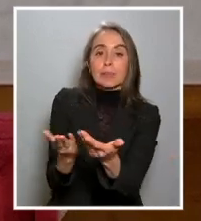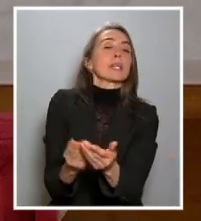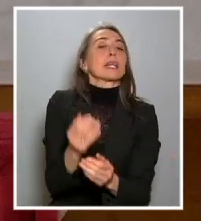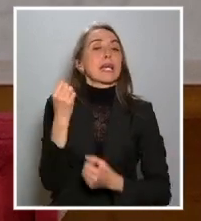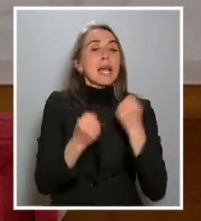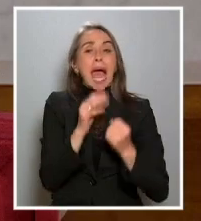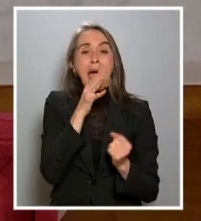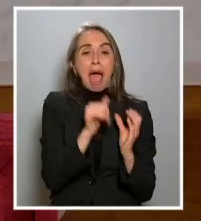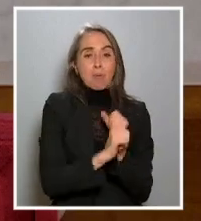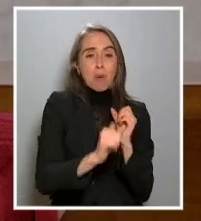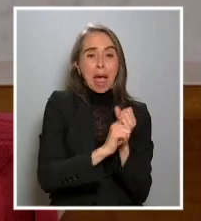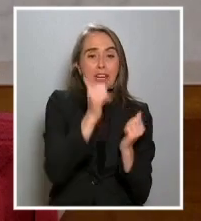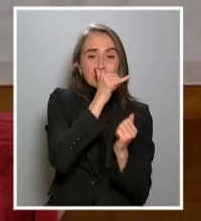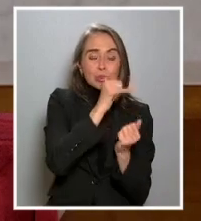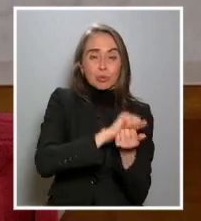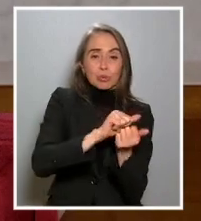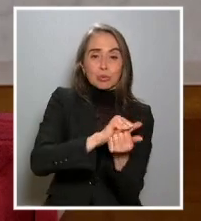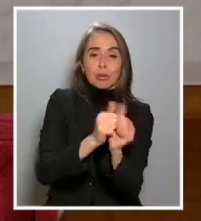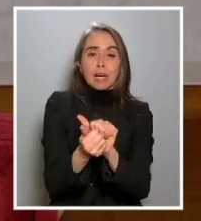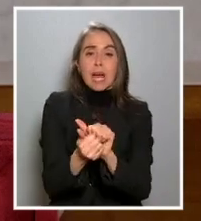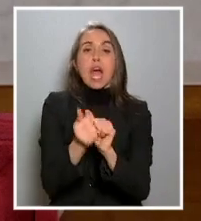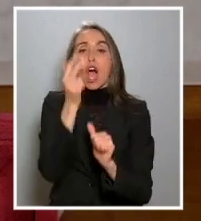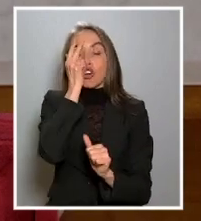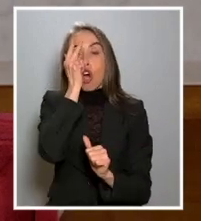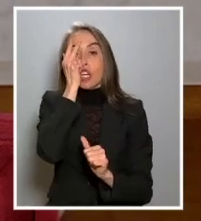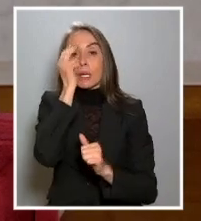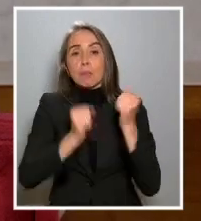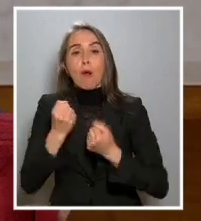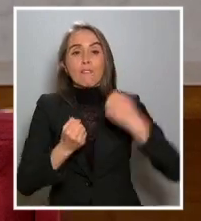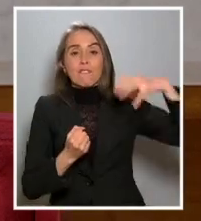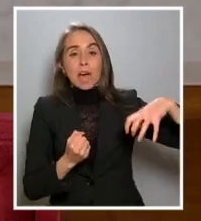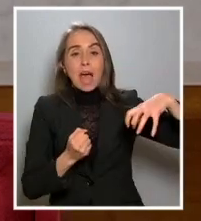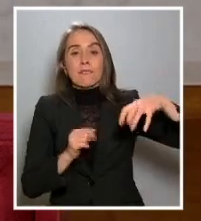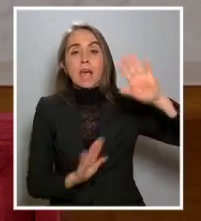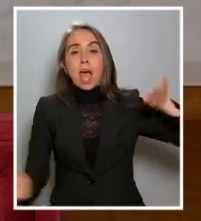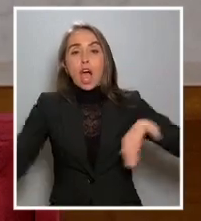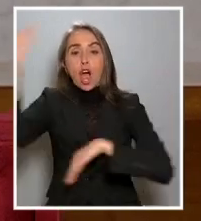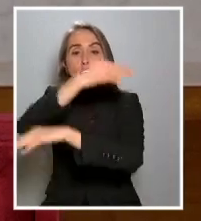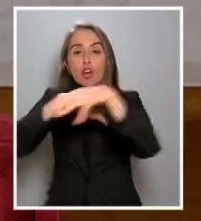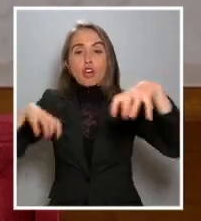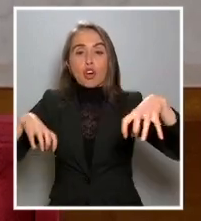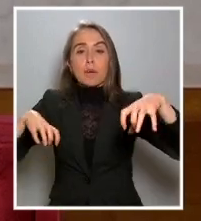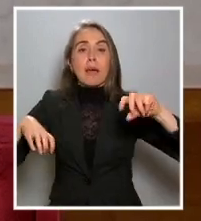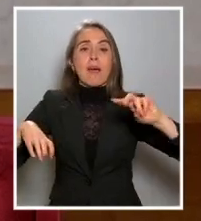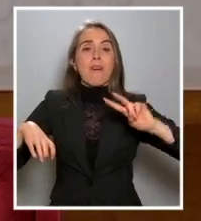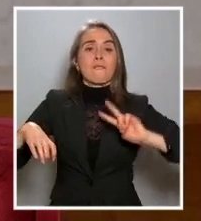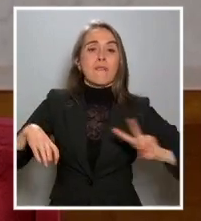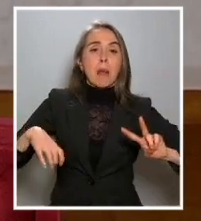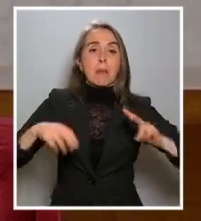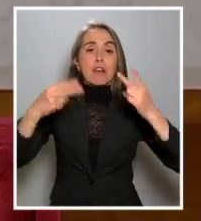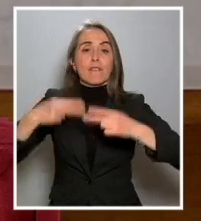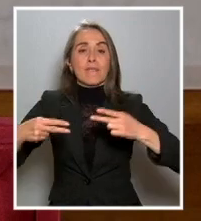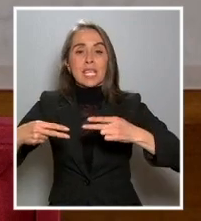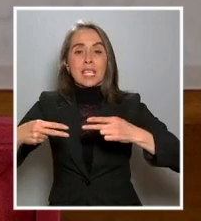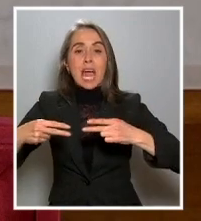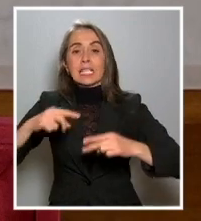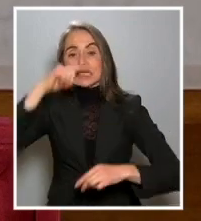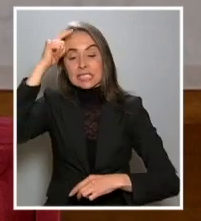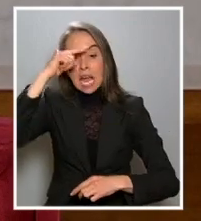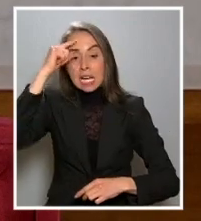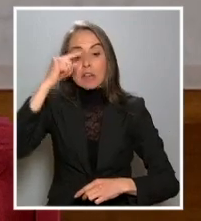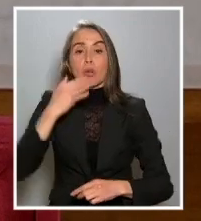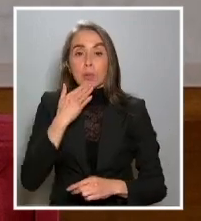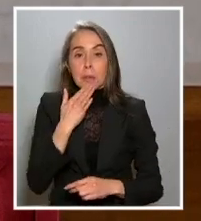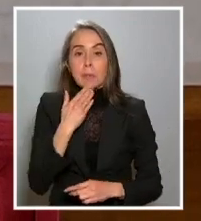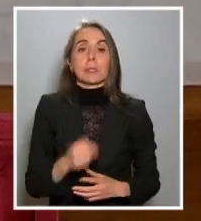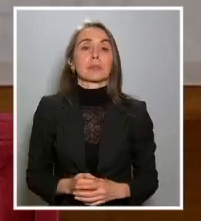agua servida para Coquimbo, así como también para la conurbación Valparaíso, Viña del Mar y también en San Antonio.